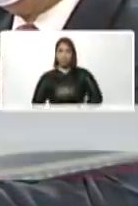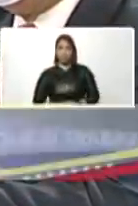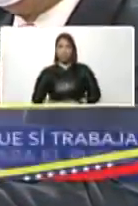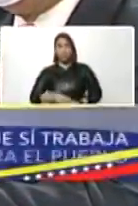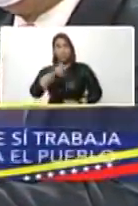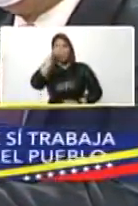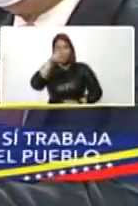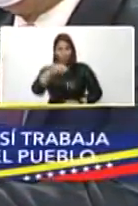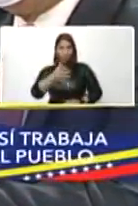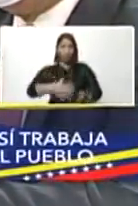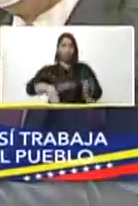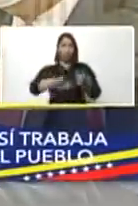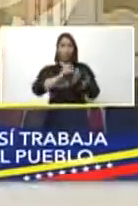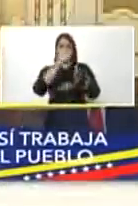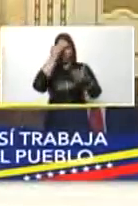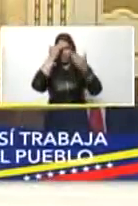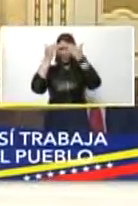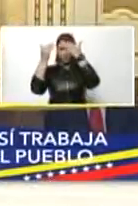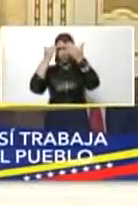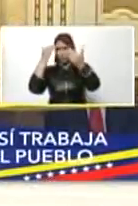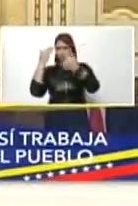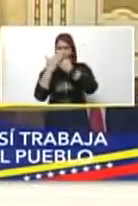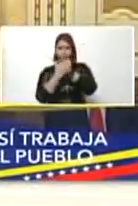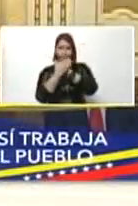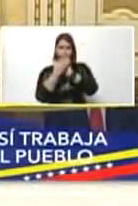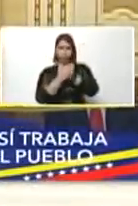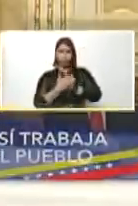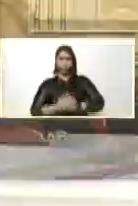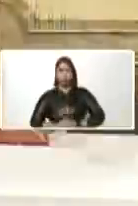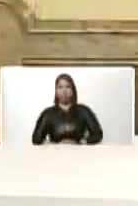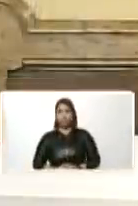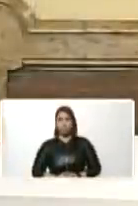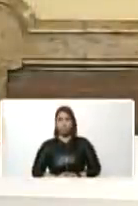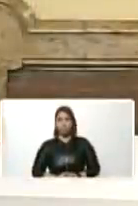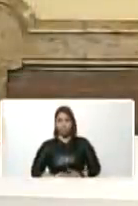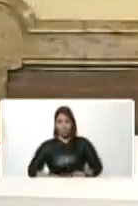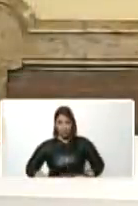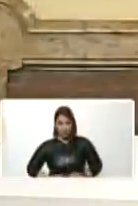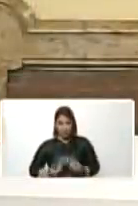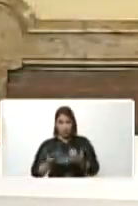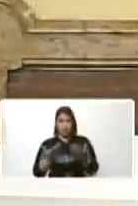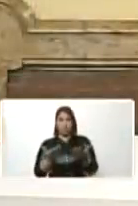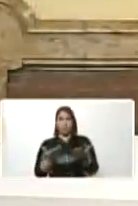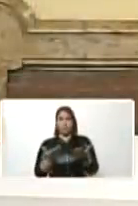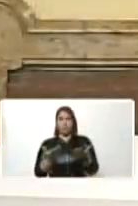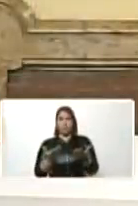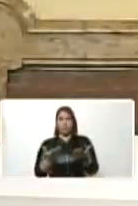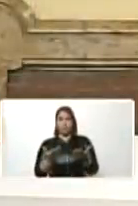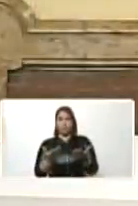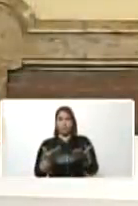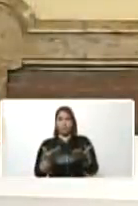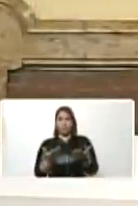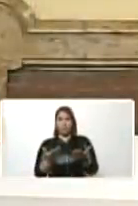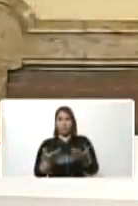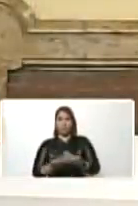También le ratifico el saludo afectuoso y le transmito la